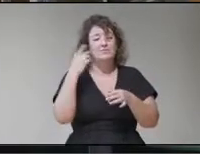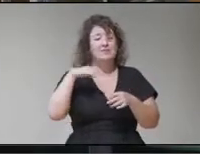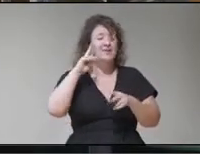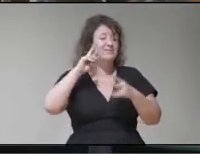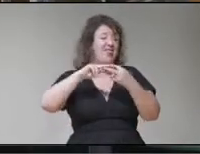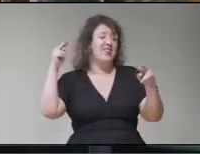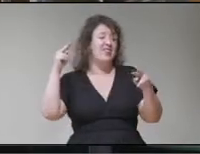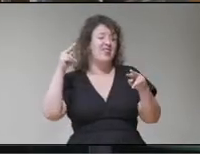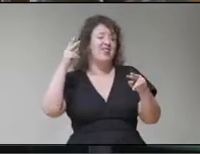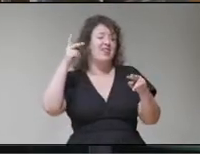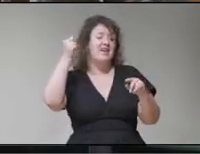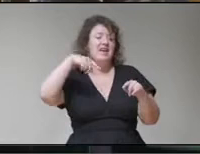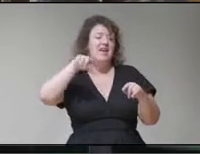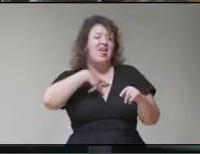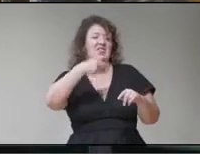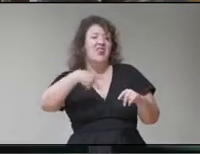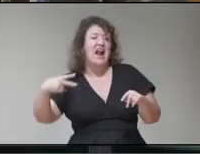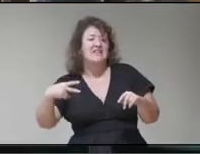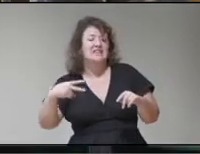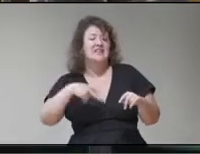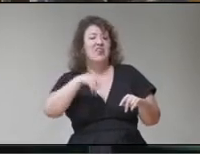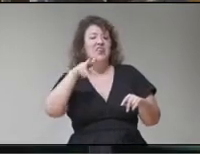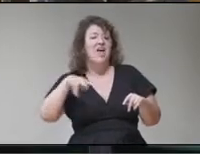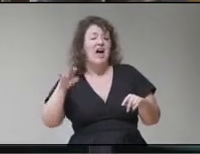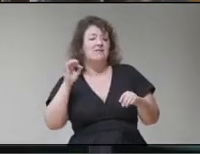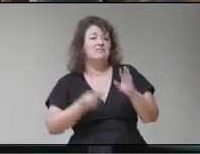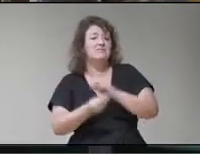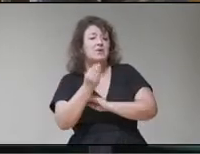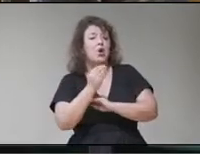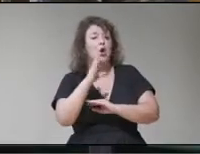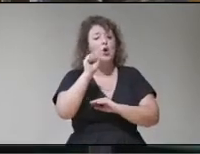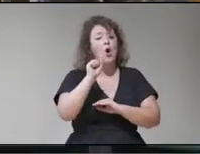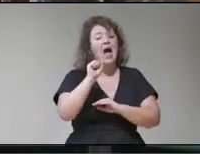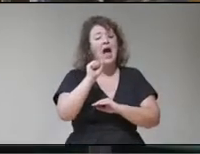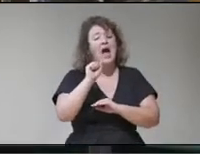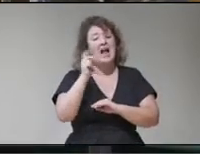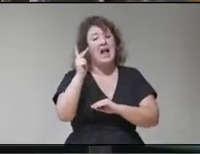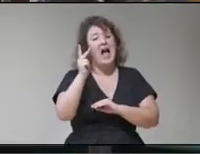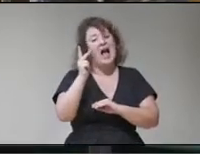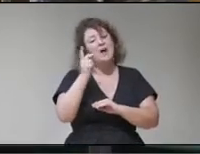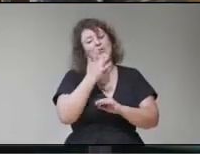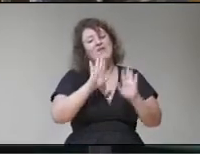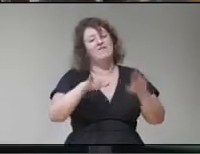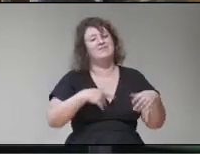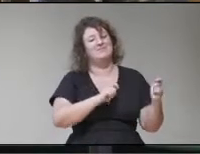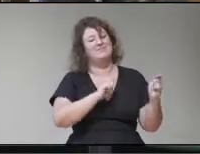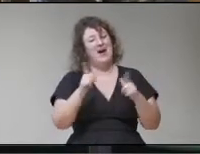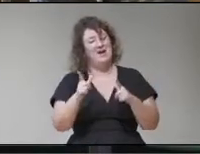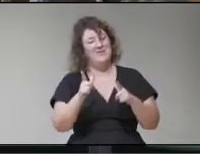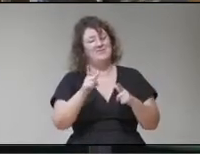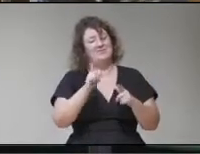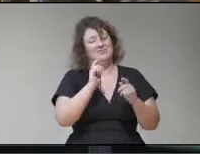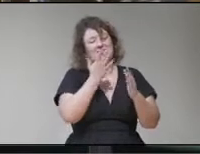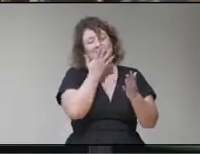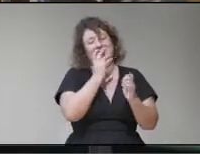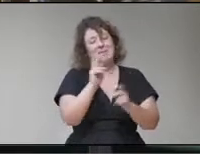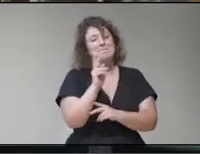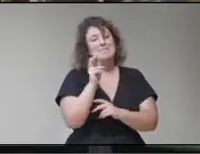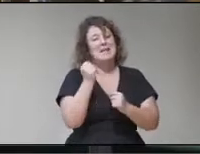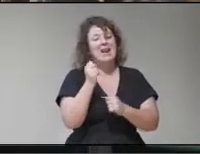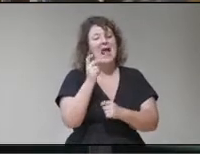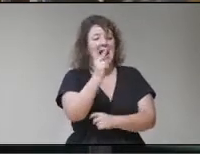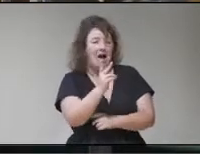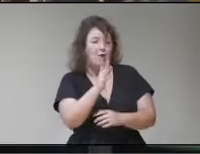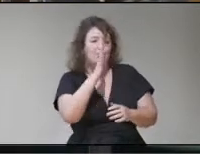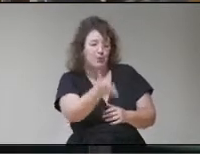danés, y resulta que coagulación se escribe con K en danés, pues por eso es vitamina K. Pues bien, la vitamina K tiene dos